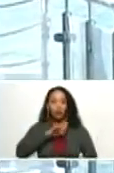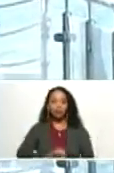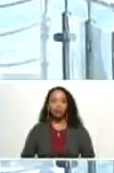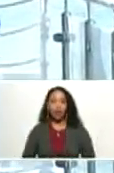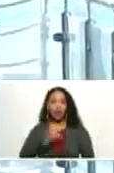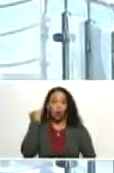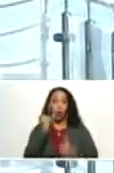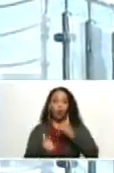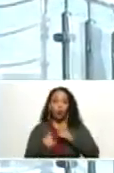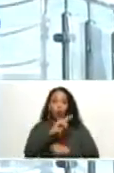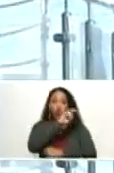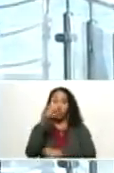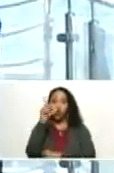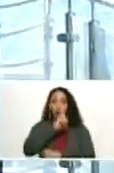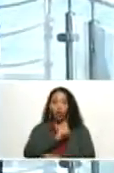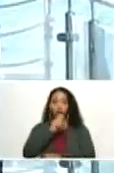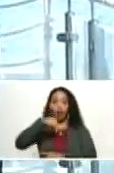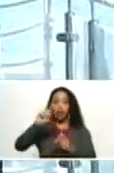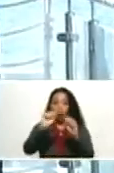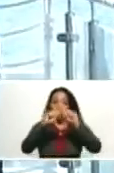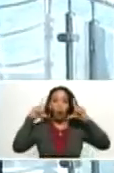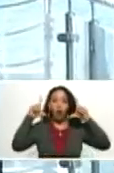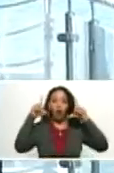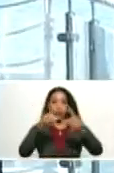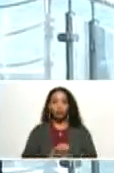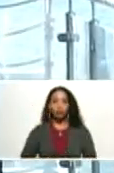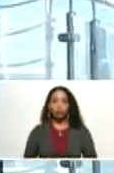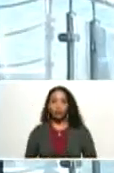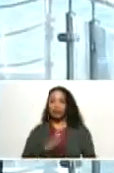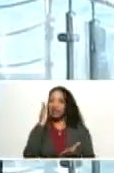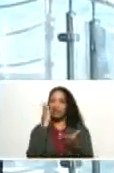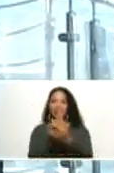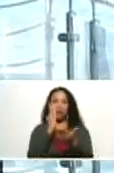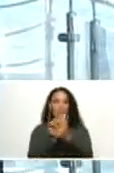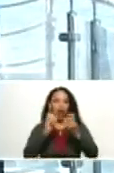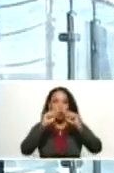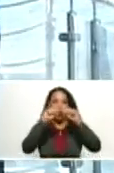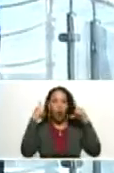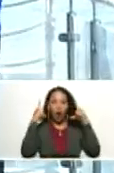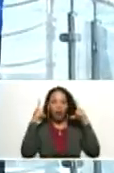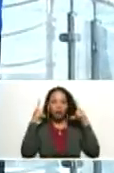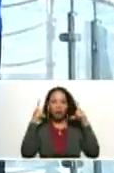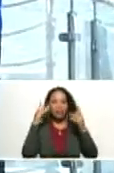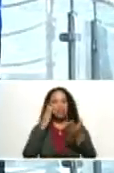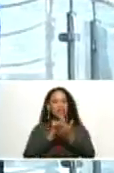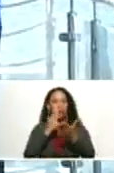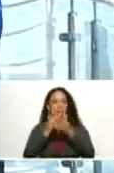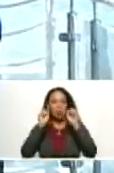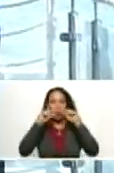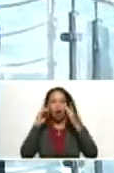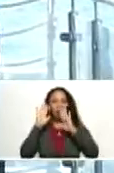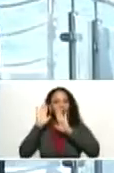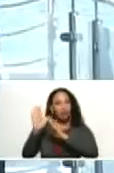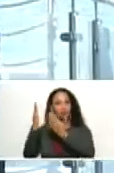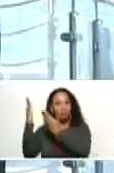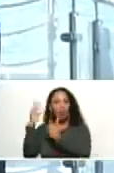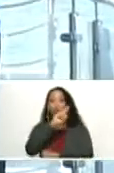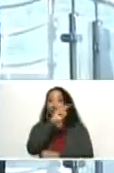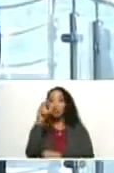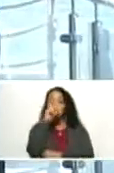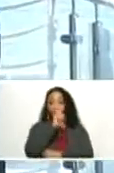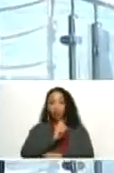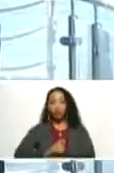últimos 200 años de La Guaira. Siempre fue La Guaira, siempre será La Guaira. 200